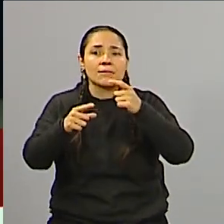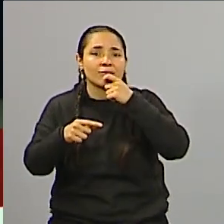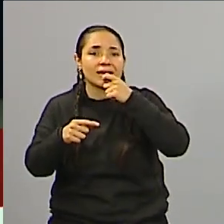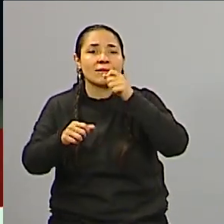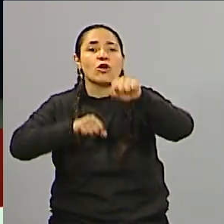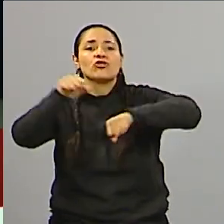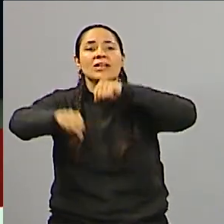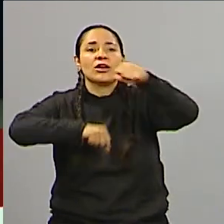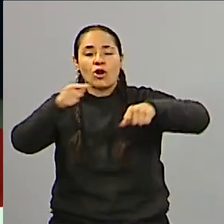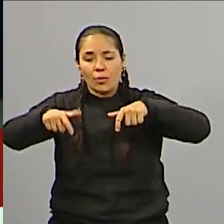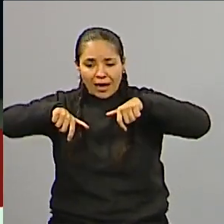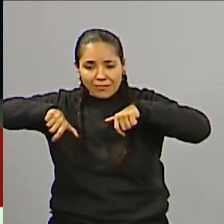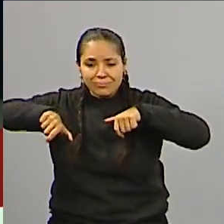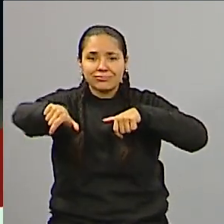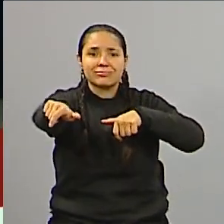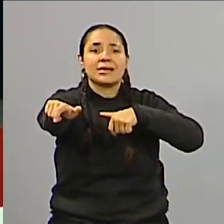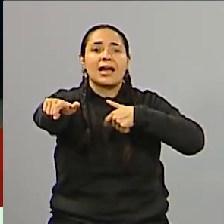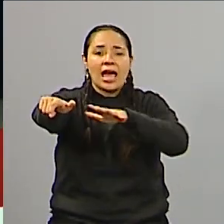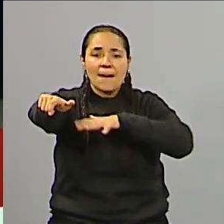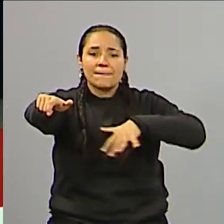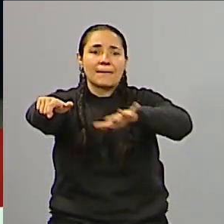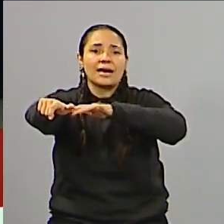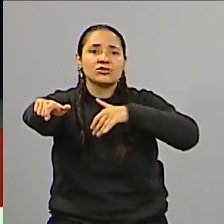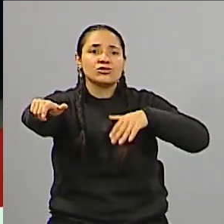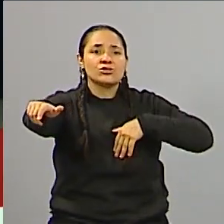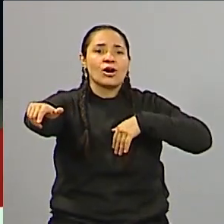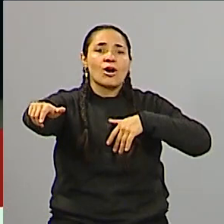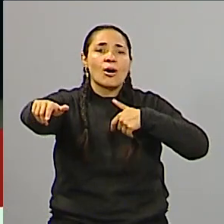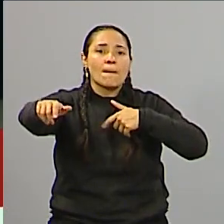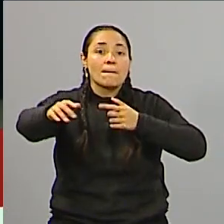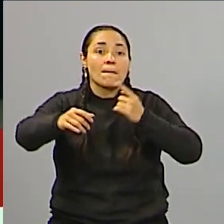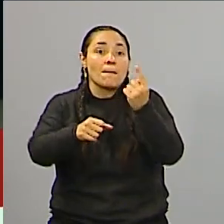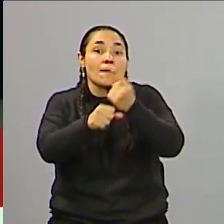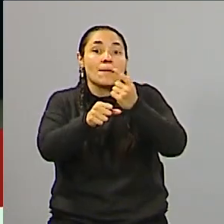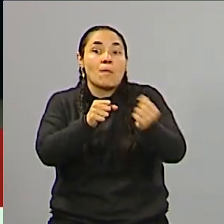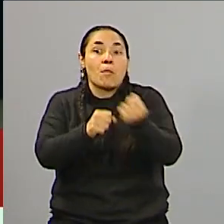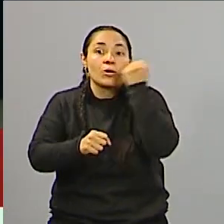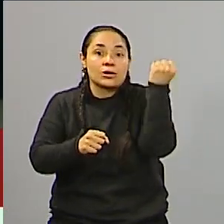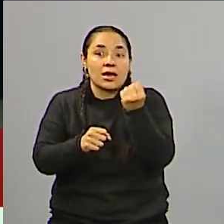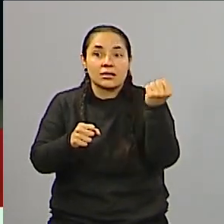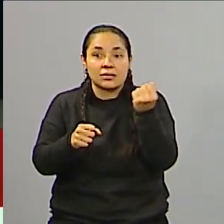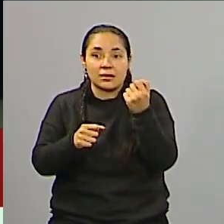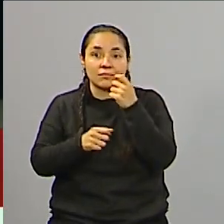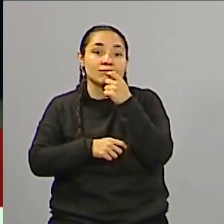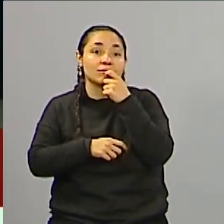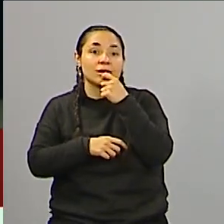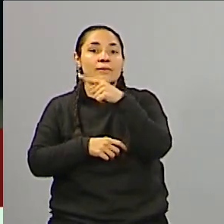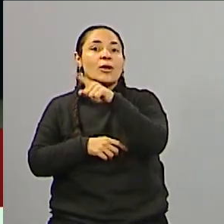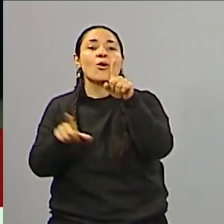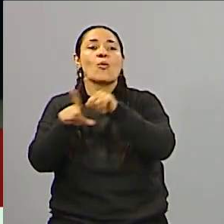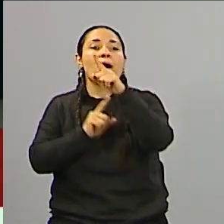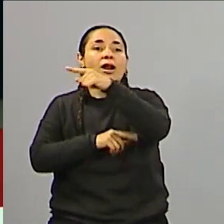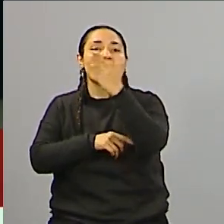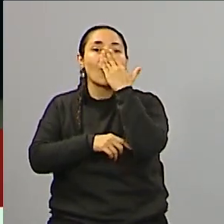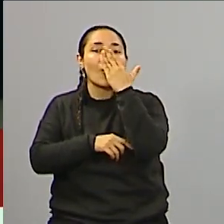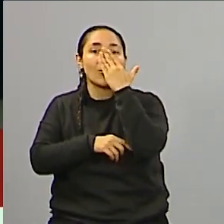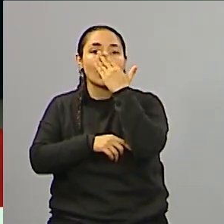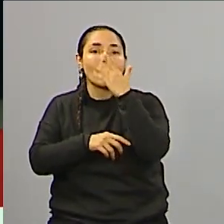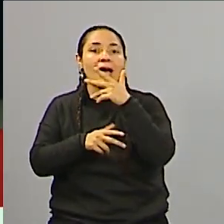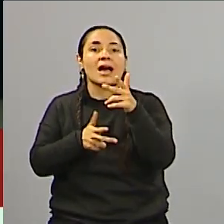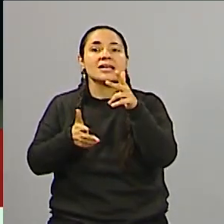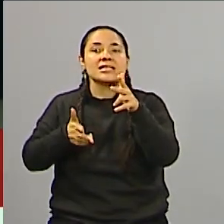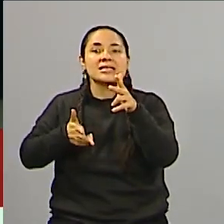muchas actividades, se perdió el centro de Mendoza, hoy por hoy es un centro administrativo. Se perdió la vida, me acuerdo cuando inauguraron la